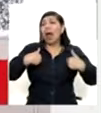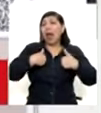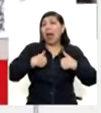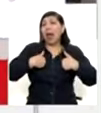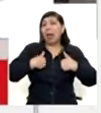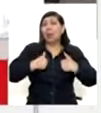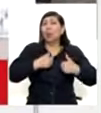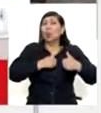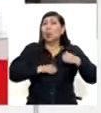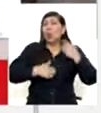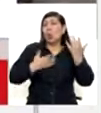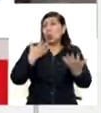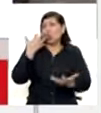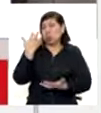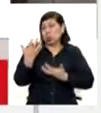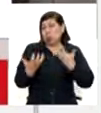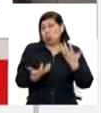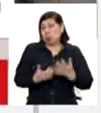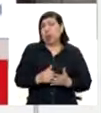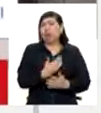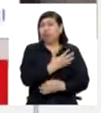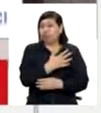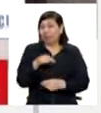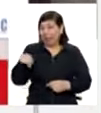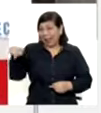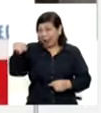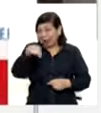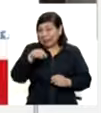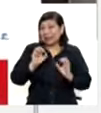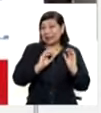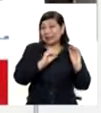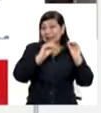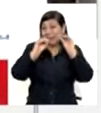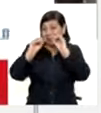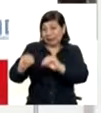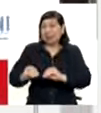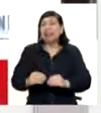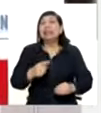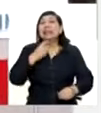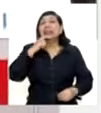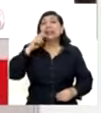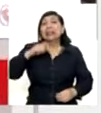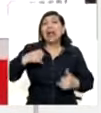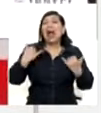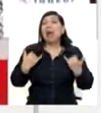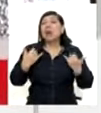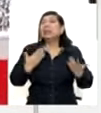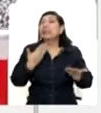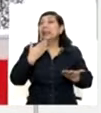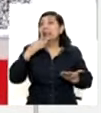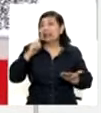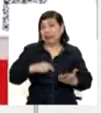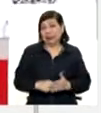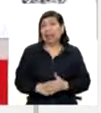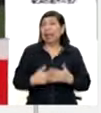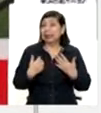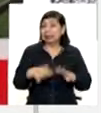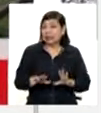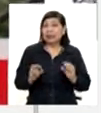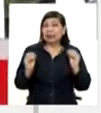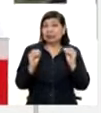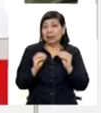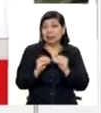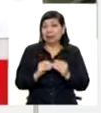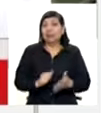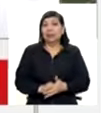animales afectados en los incendios forestales. Ahora, lo que se está necesitando en esta campaña, que si ya se está llevando a